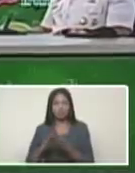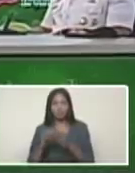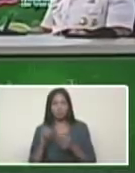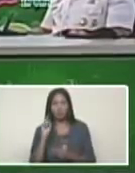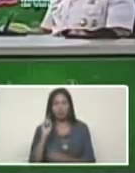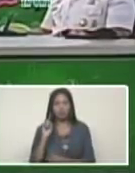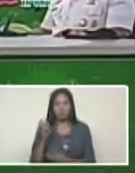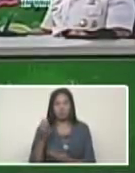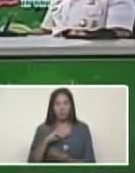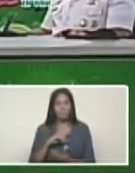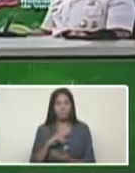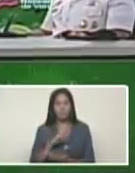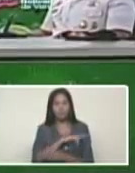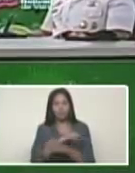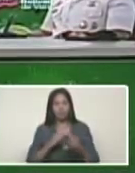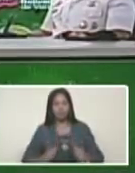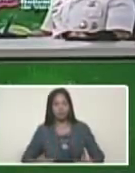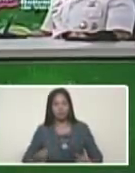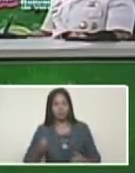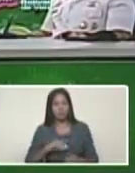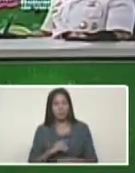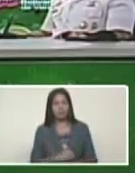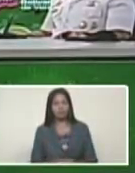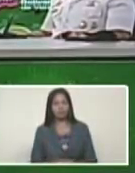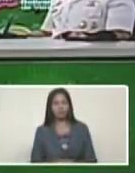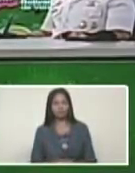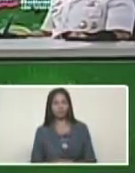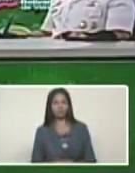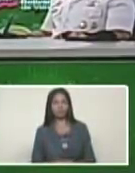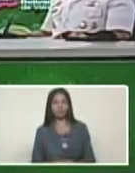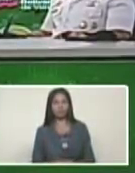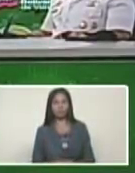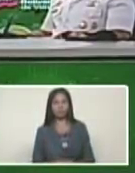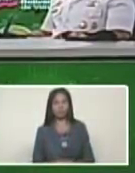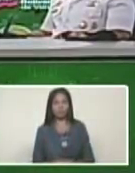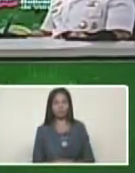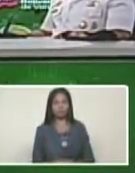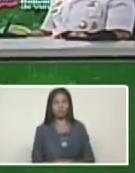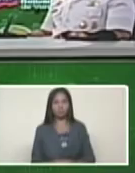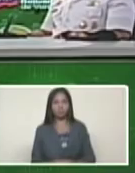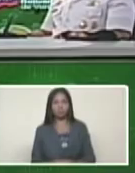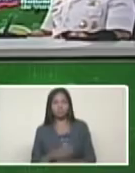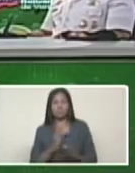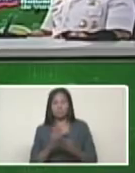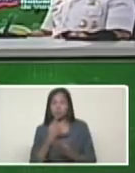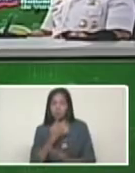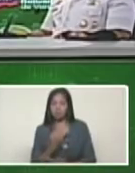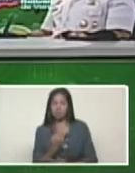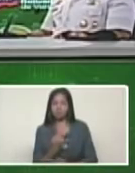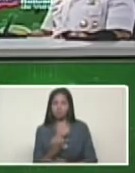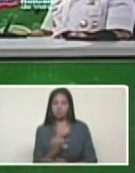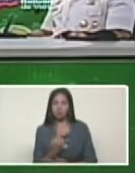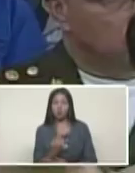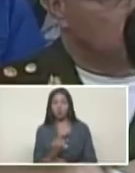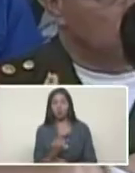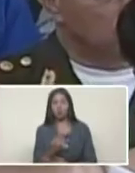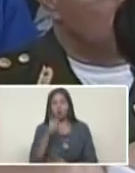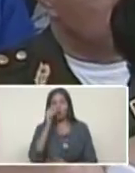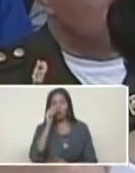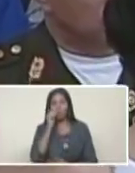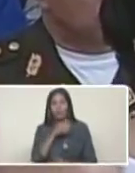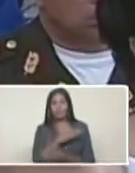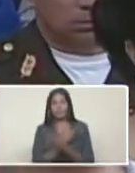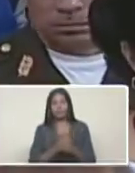necesidades de la Fuerza Armada Nacional Bolivariana. Siempre lo he dicho, el general Ballesteros es